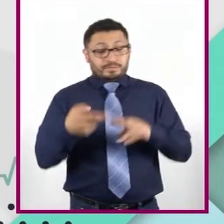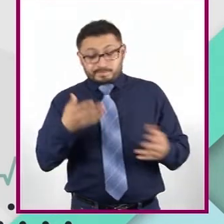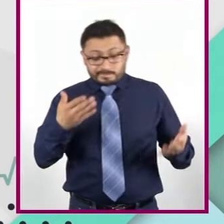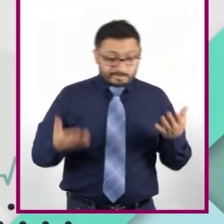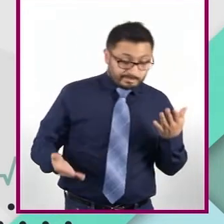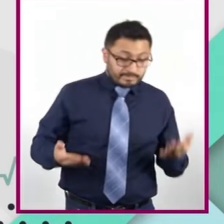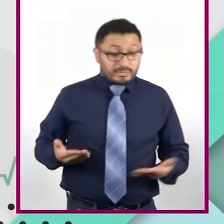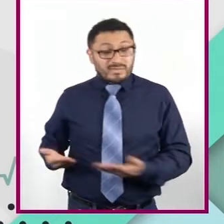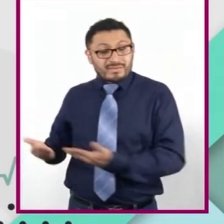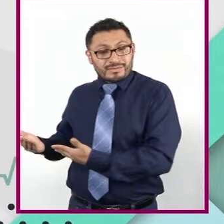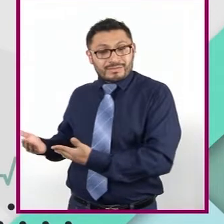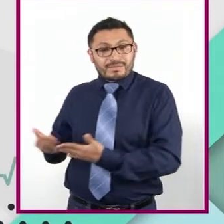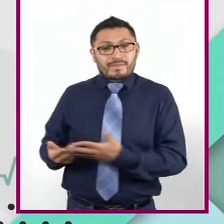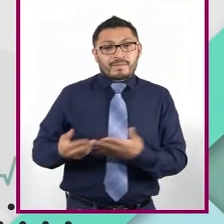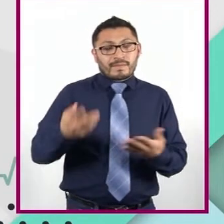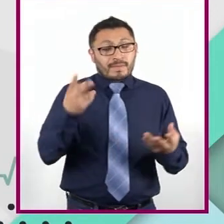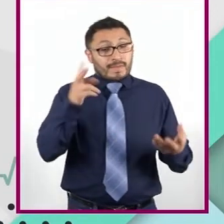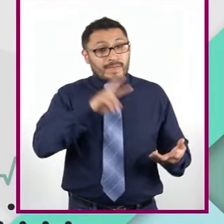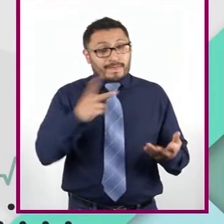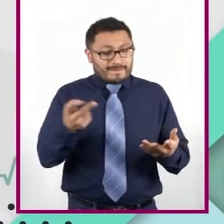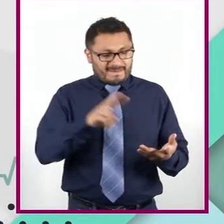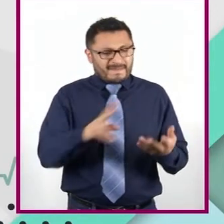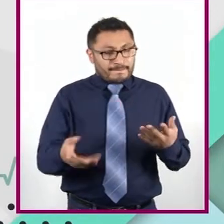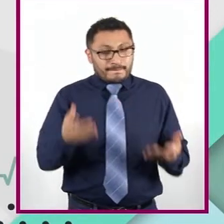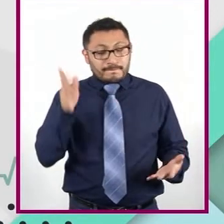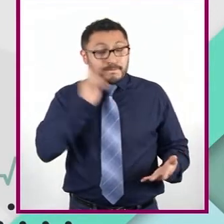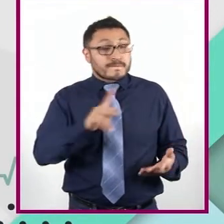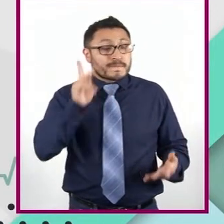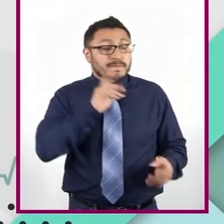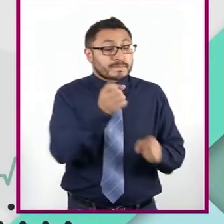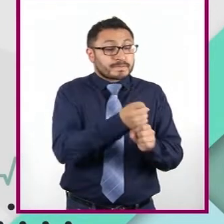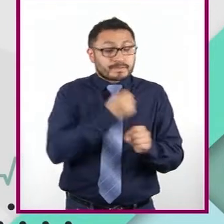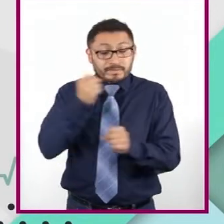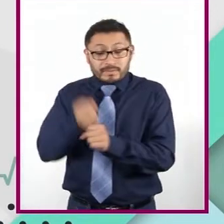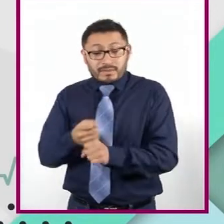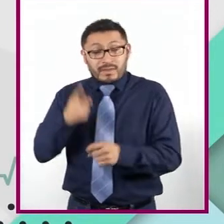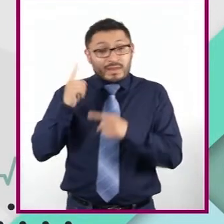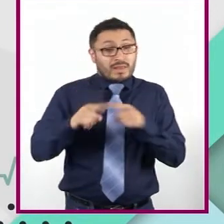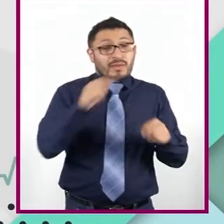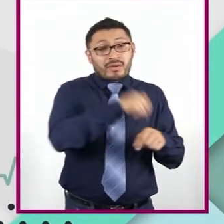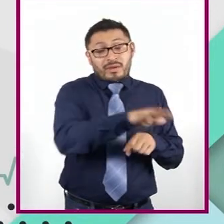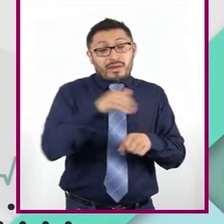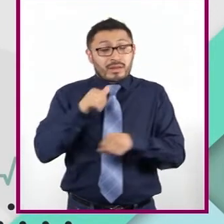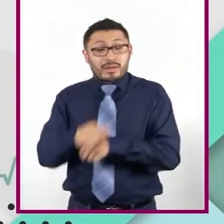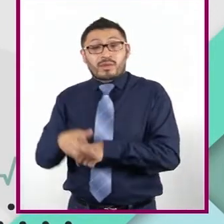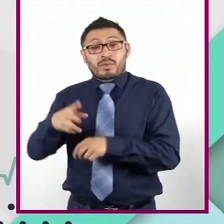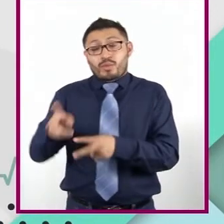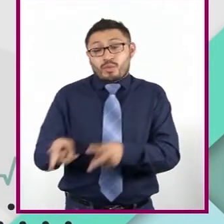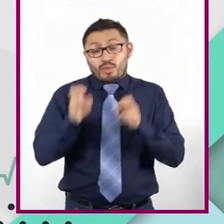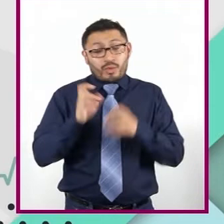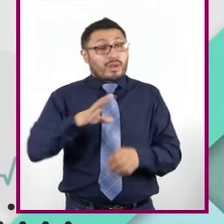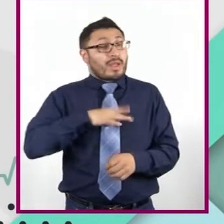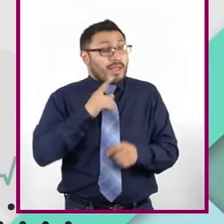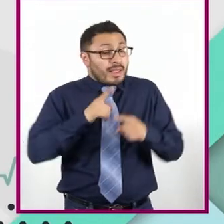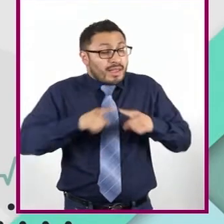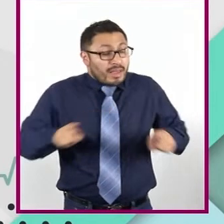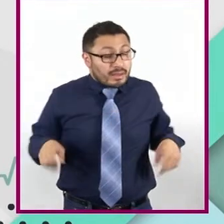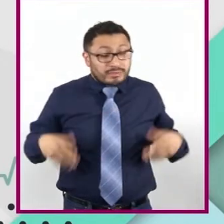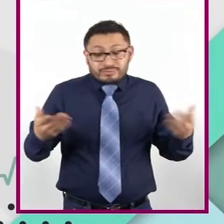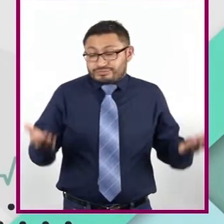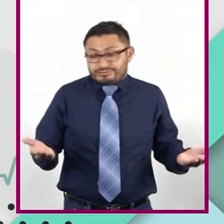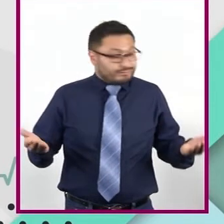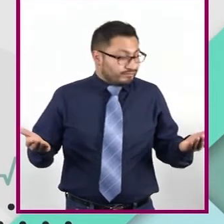ambas probabilidades frecuenciales para diferente número de sustracciones, observamos que la diferencia entre